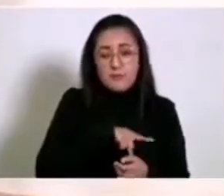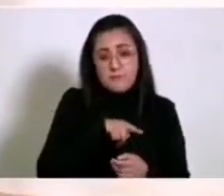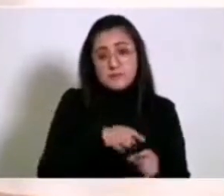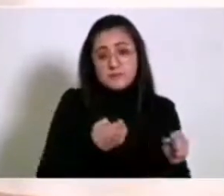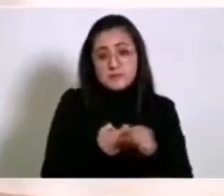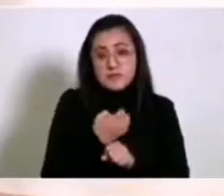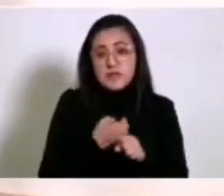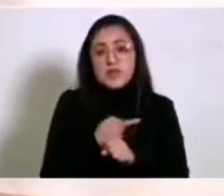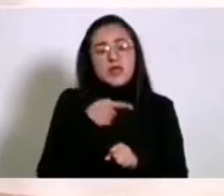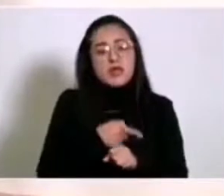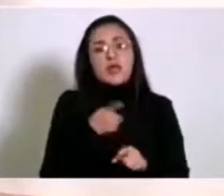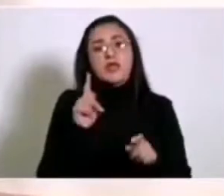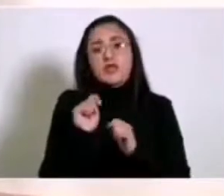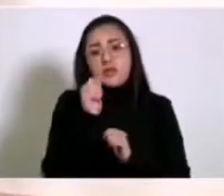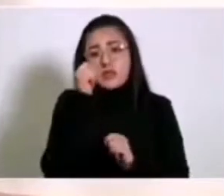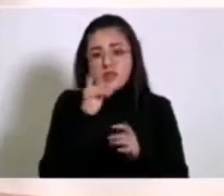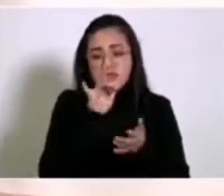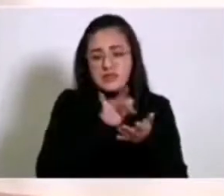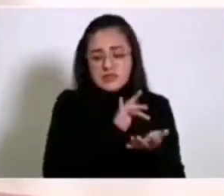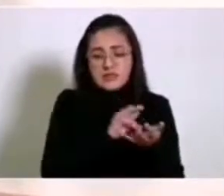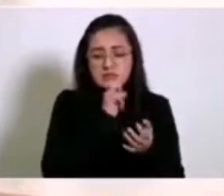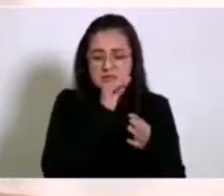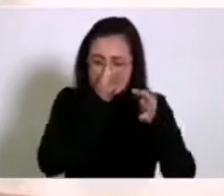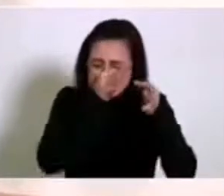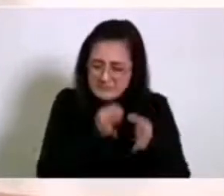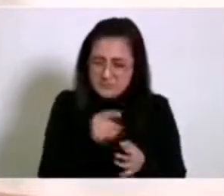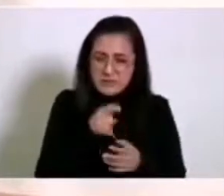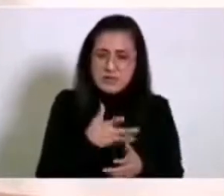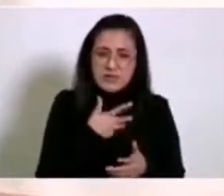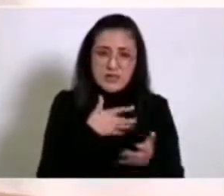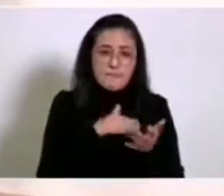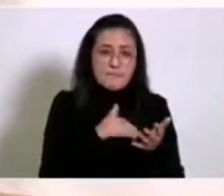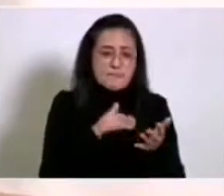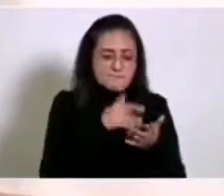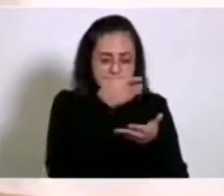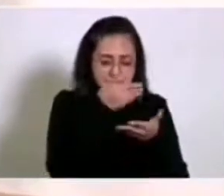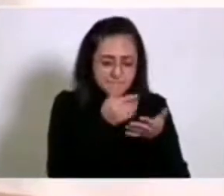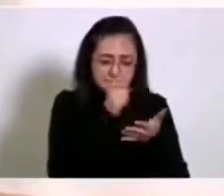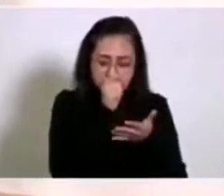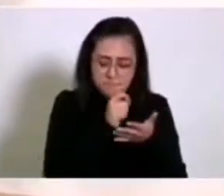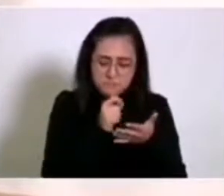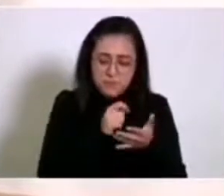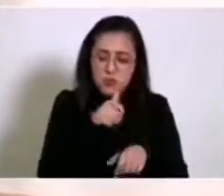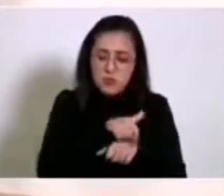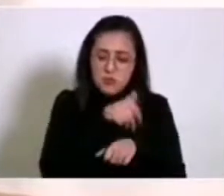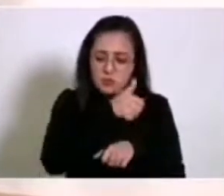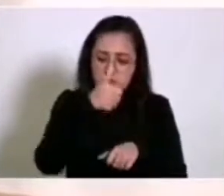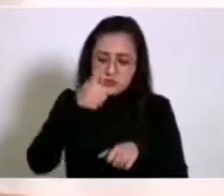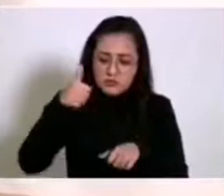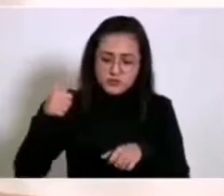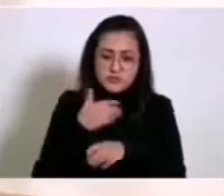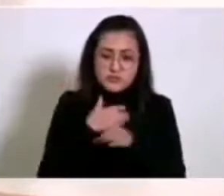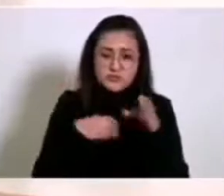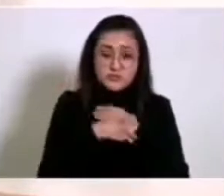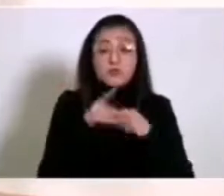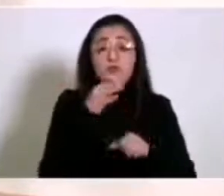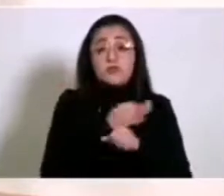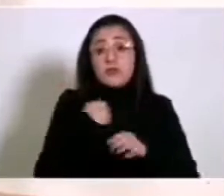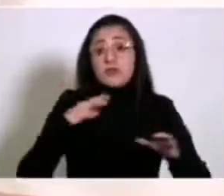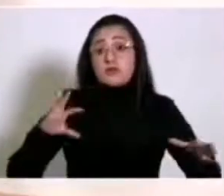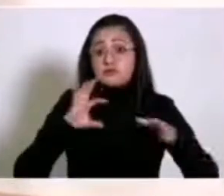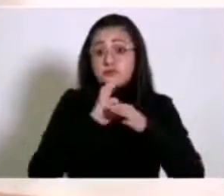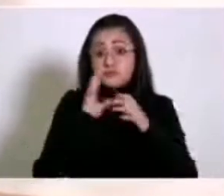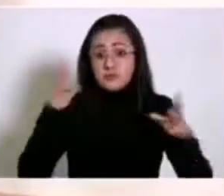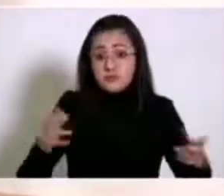técnica será digital y precisa y cada pieza contendrá su número de inventario y para que esto sea complementado y rescatemos